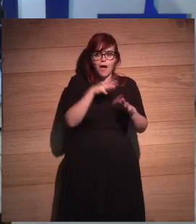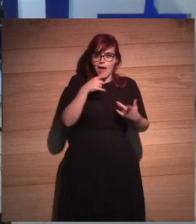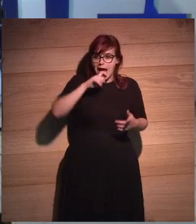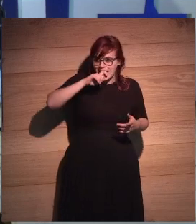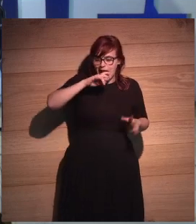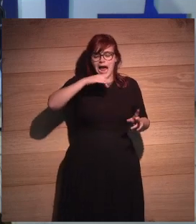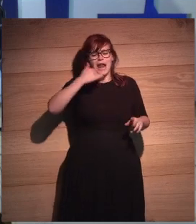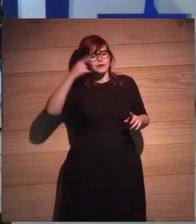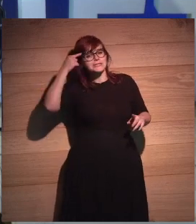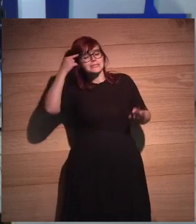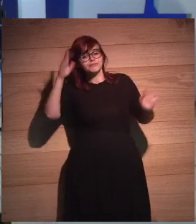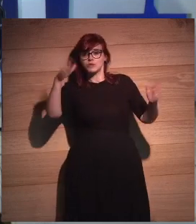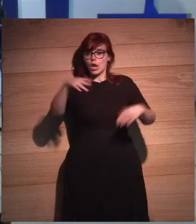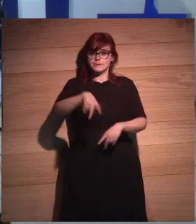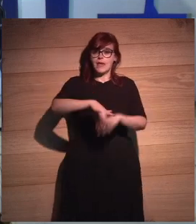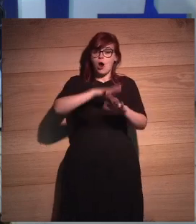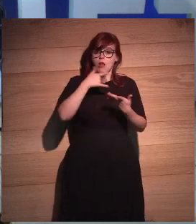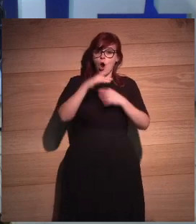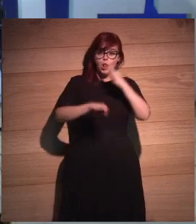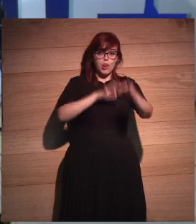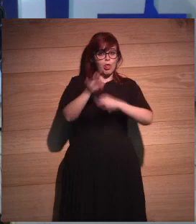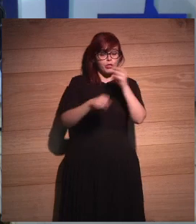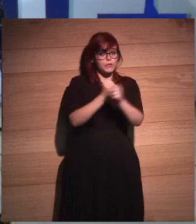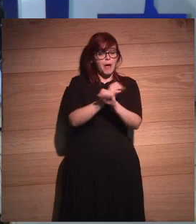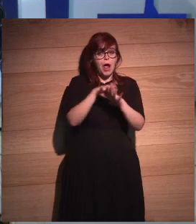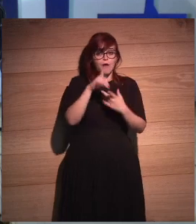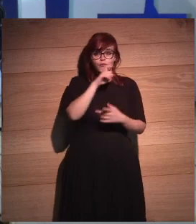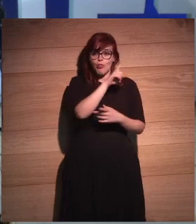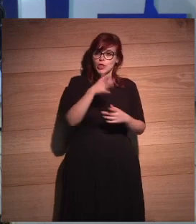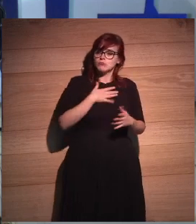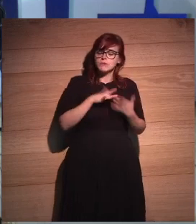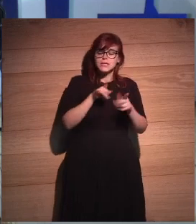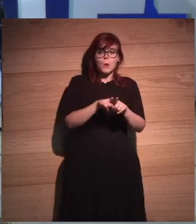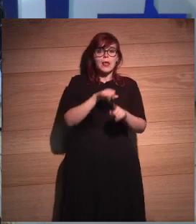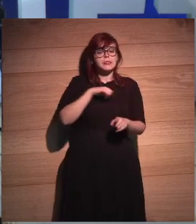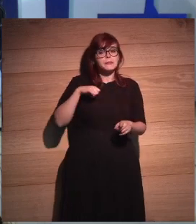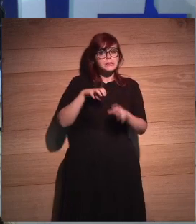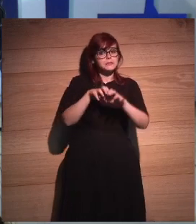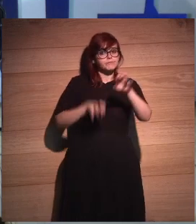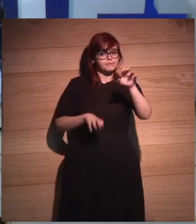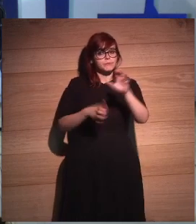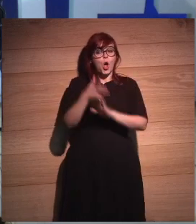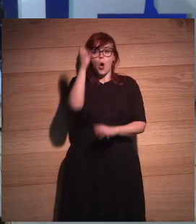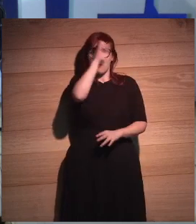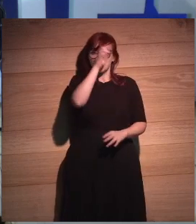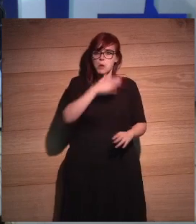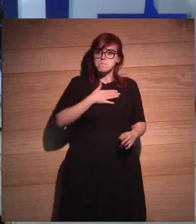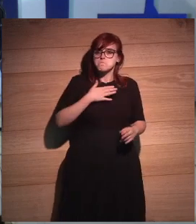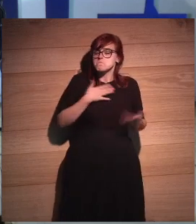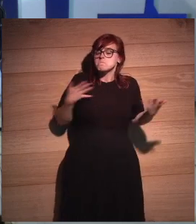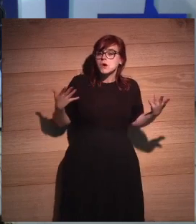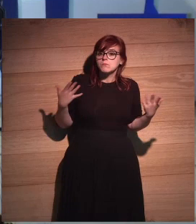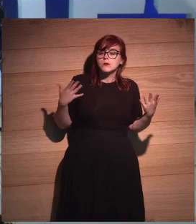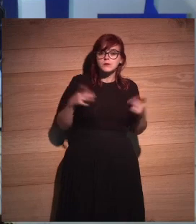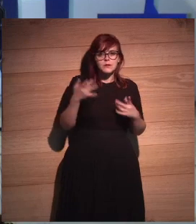menos. Ahora soy, en la organización donde trabajo ahora, en la fundación, somos independientes, lo que quiere decir que tenemos nuestra propia opinión e